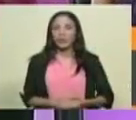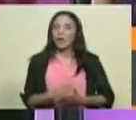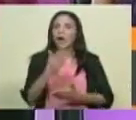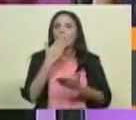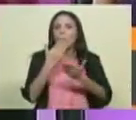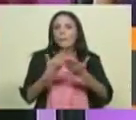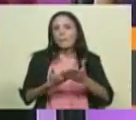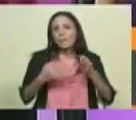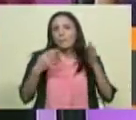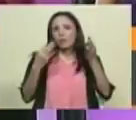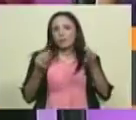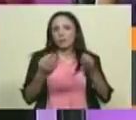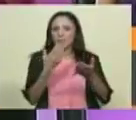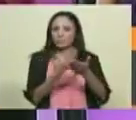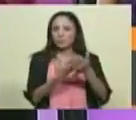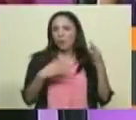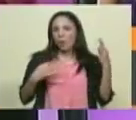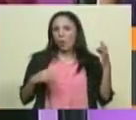propuesta